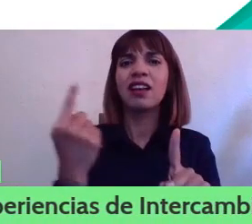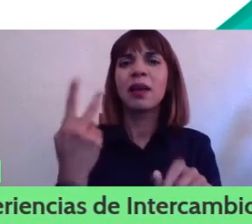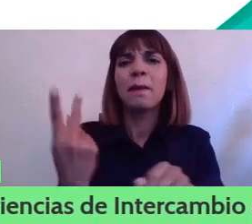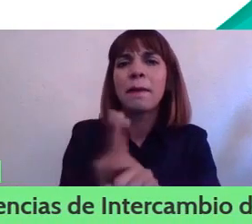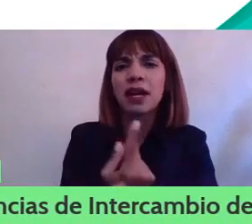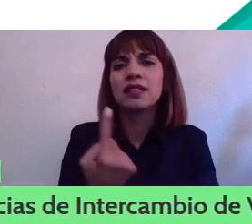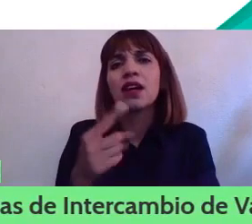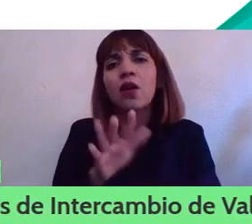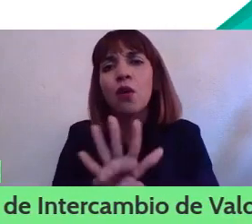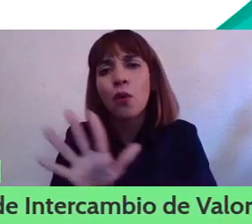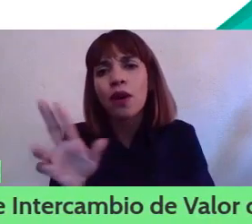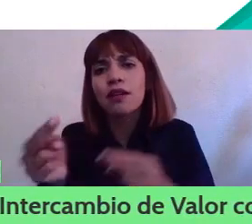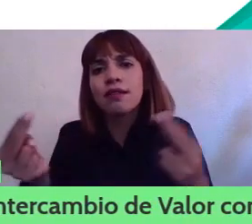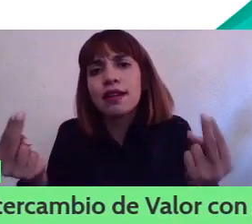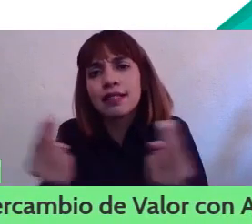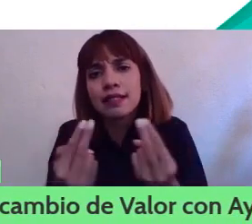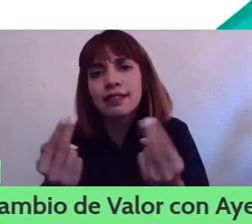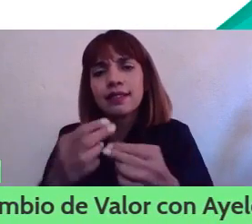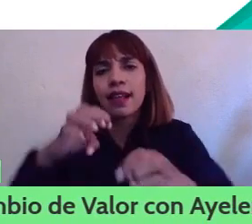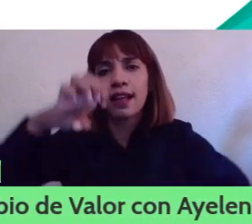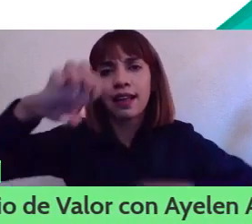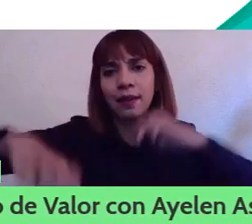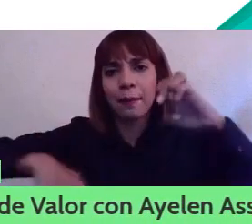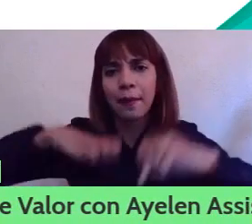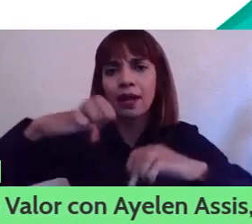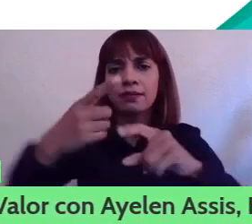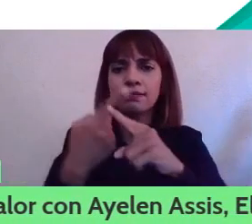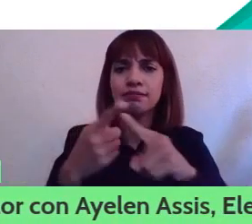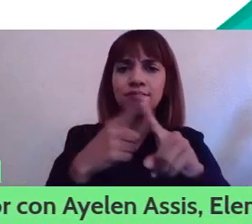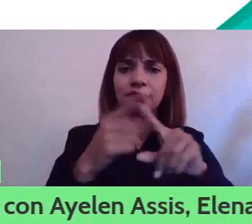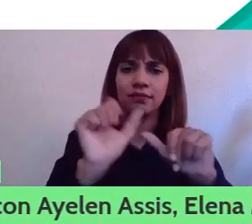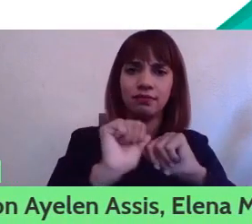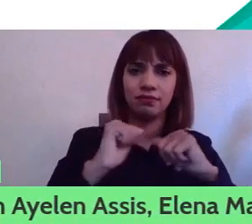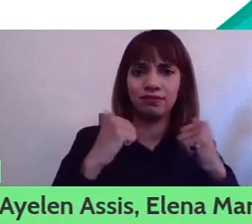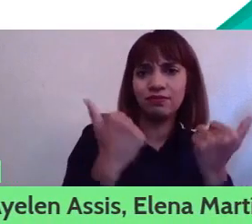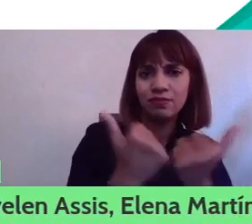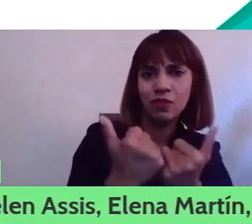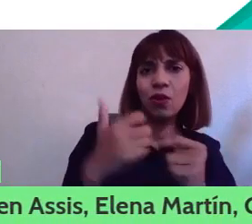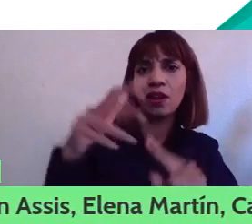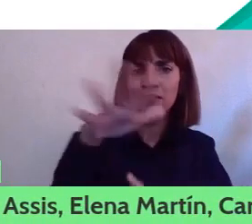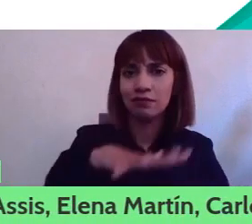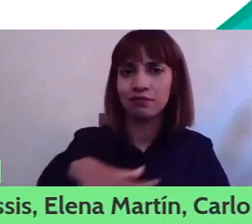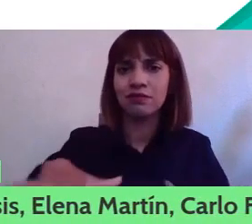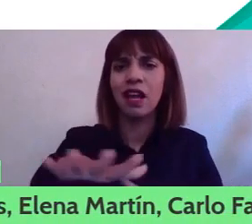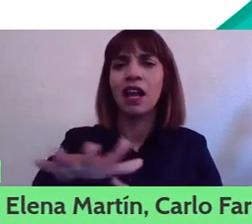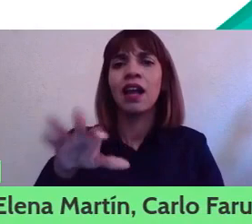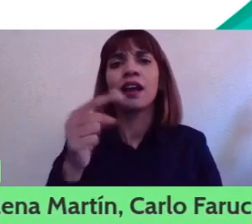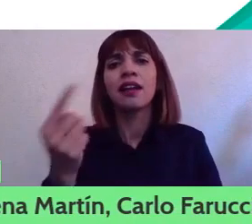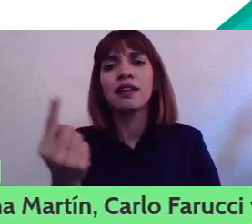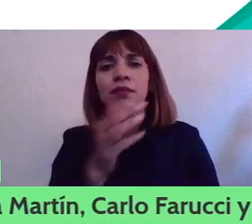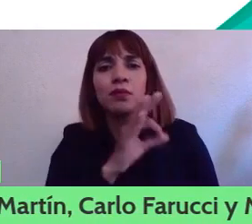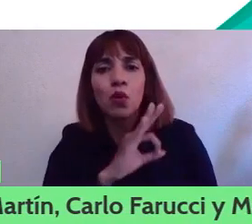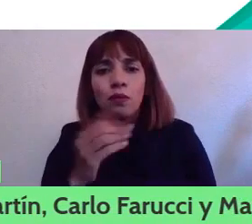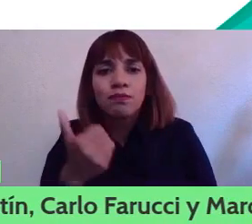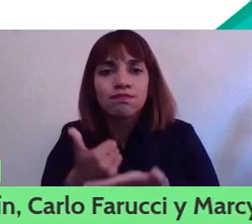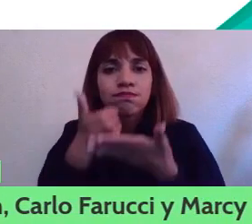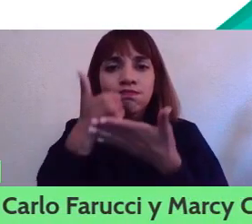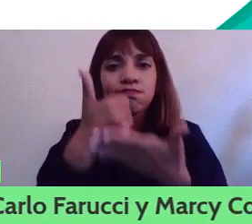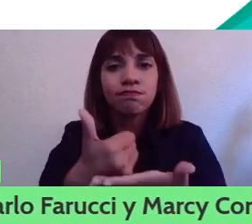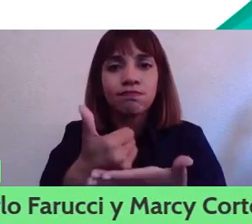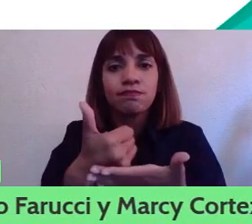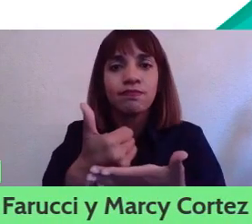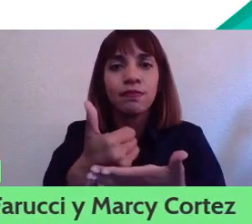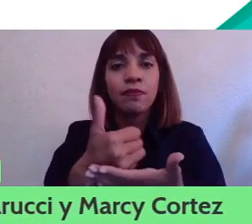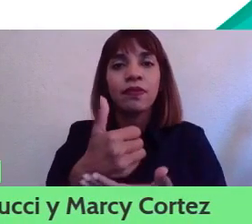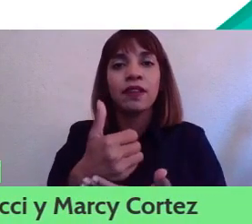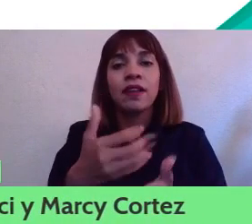los intereses de las empresas, de las organizaciones, de la gente, para ver qué tenemos para aportar, ¿no es cierto? Carlos hablaba de